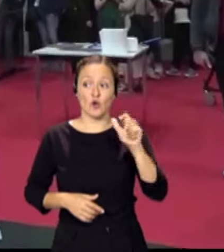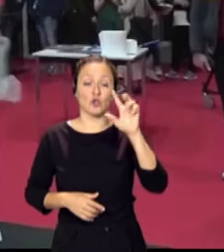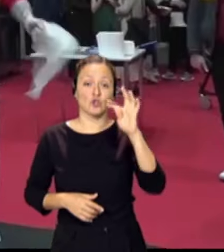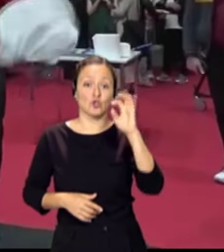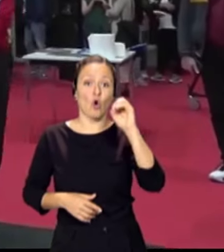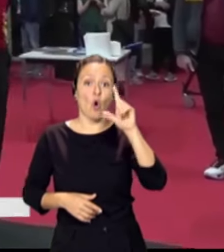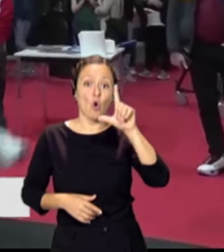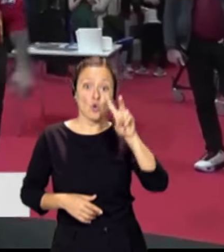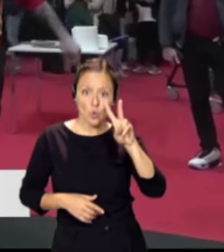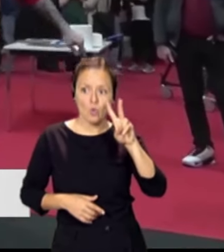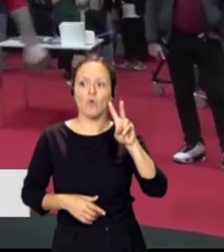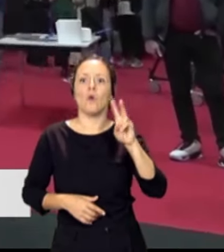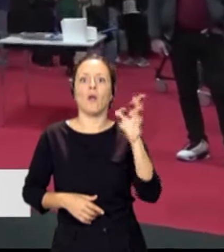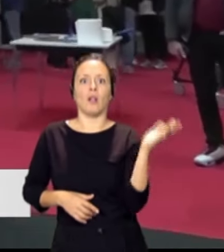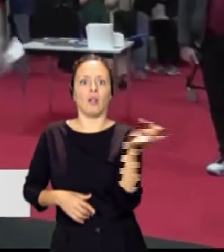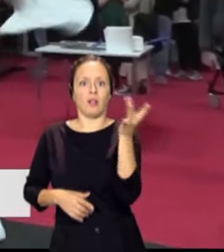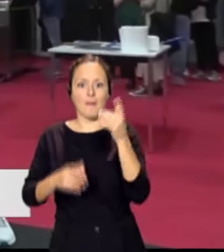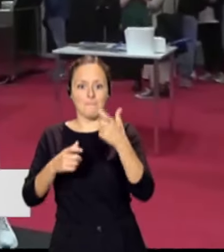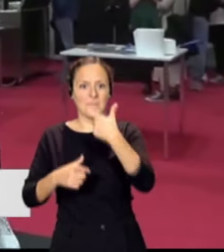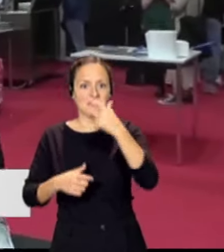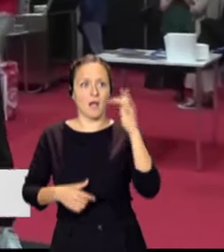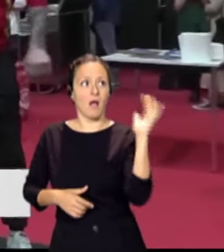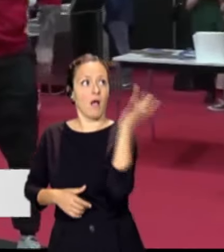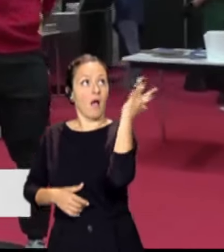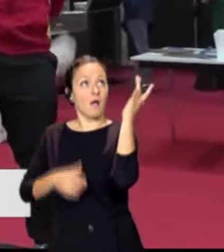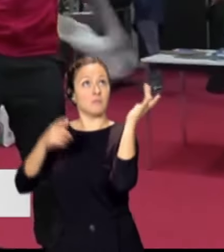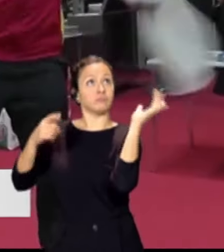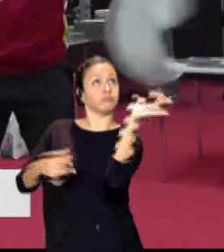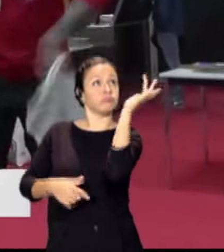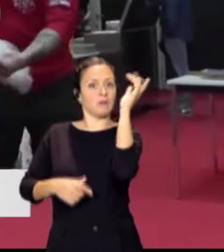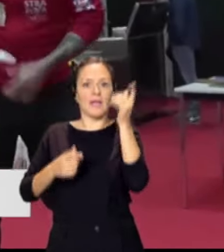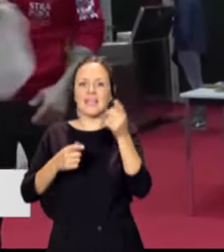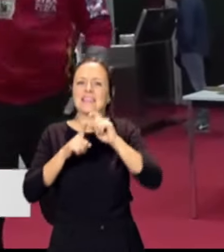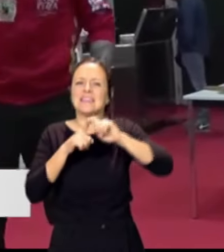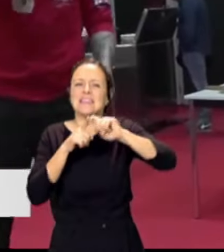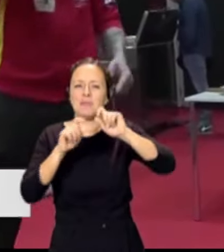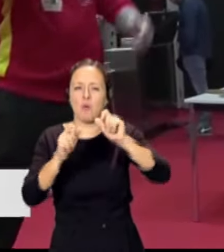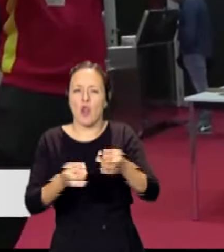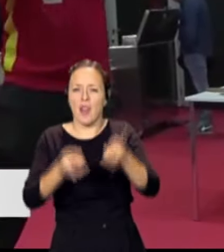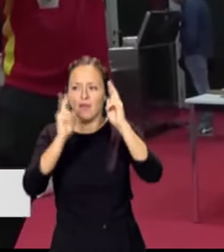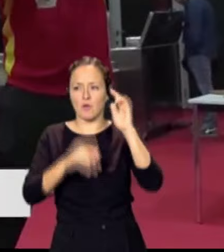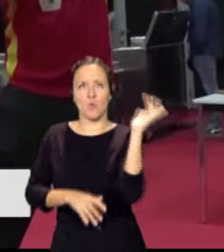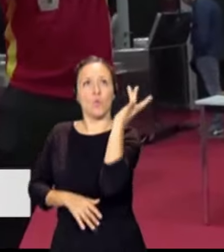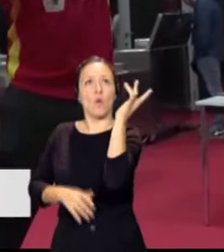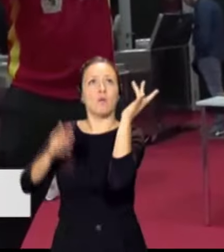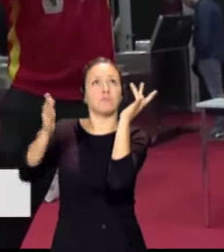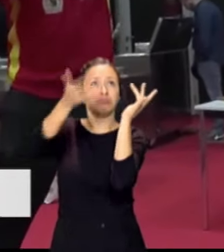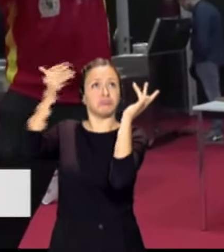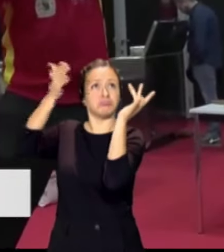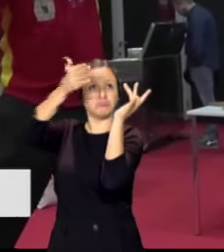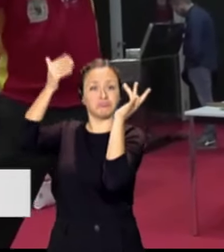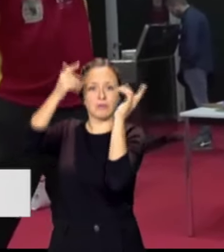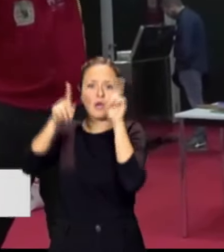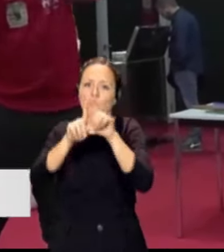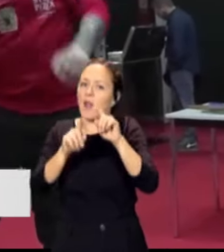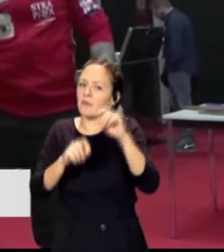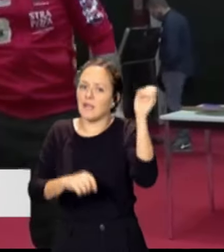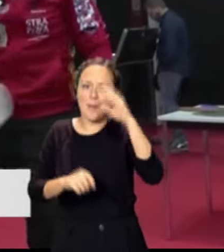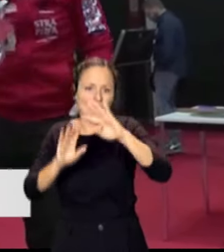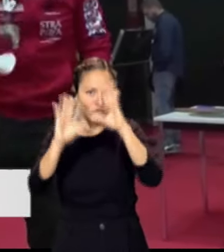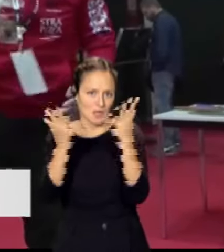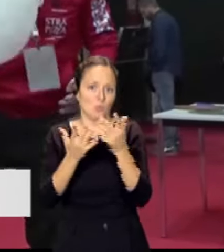ahí lo están viendo en la modalidad de estilo libre después de más de 25 años entrenando ha conseguido coronarse por cuarta vez como campeón del mundo